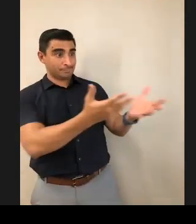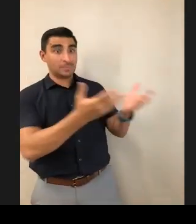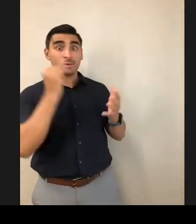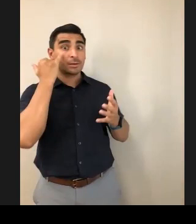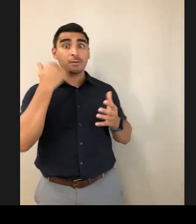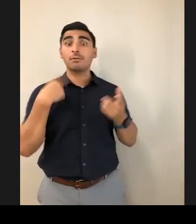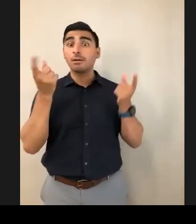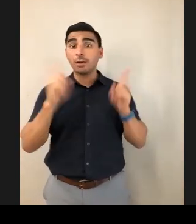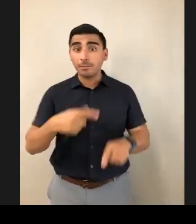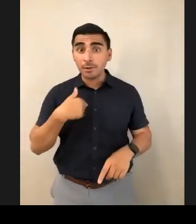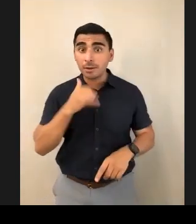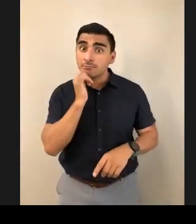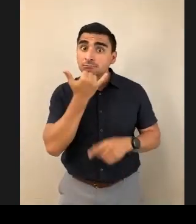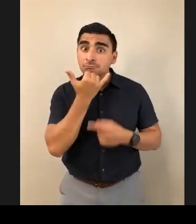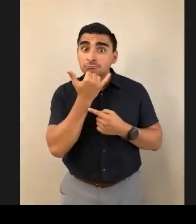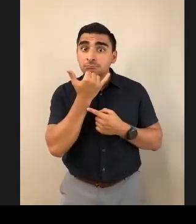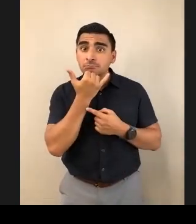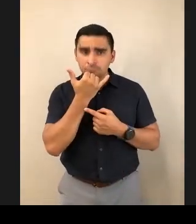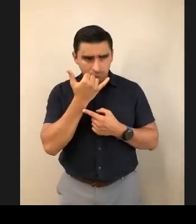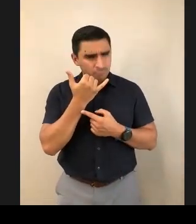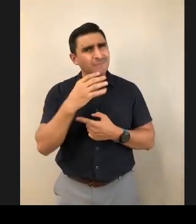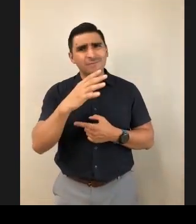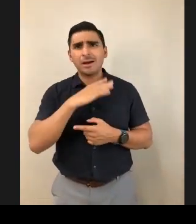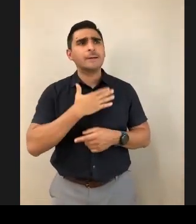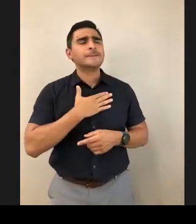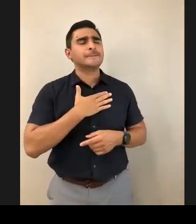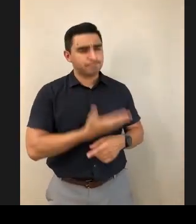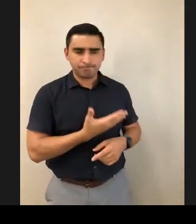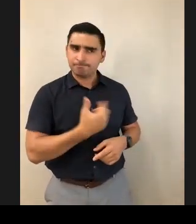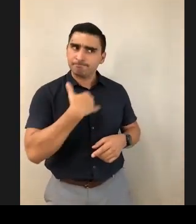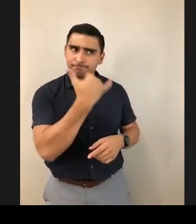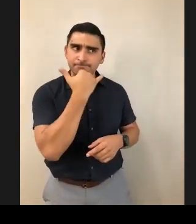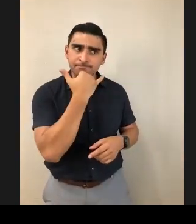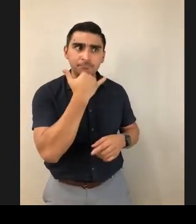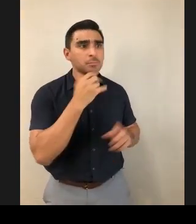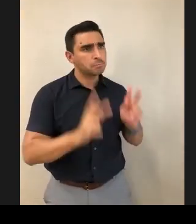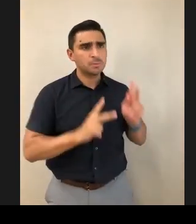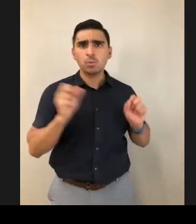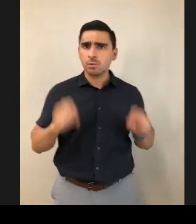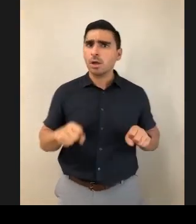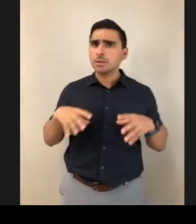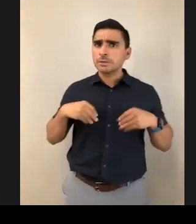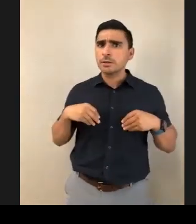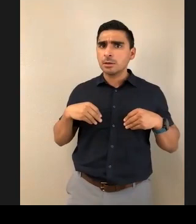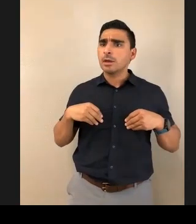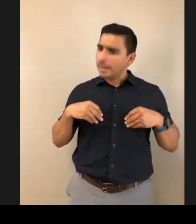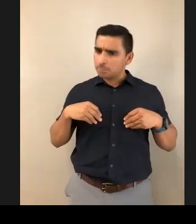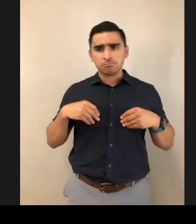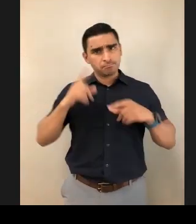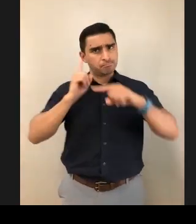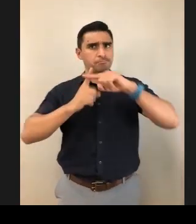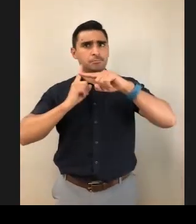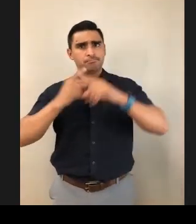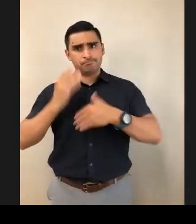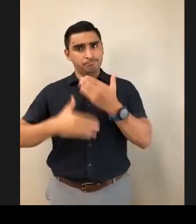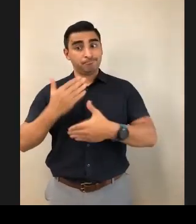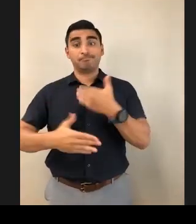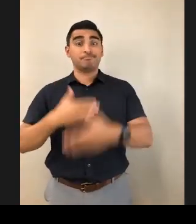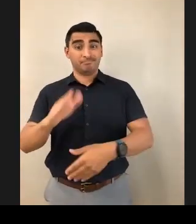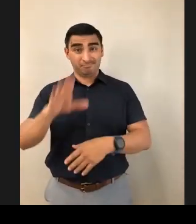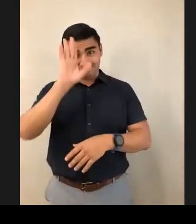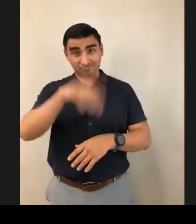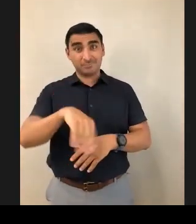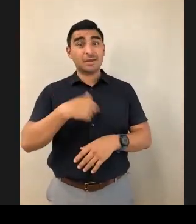te enfrentes a un obstáculo. Cuando cometes un error, admítelo. La gente lo entiende y sigue adelante.